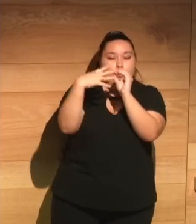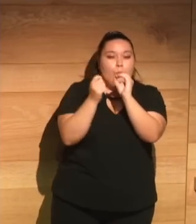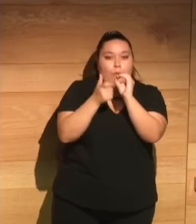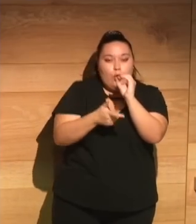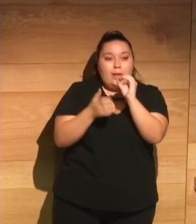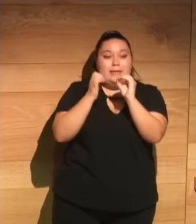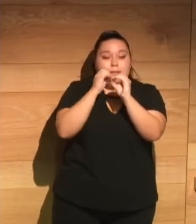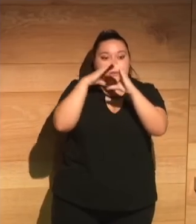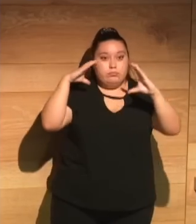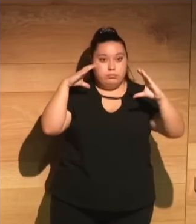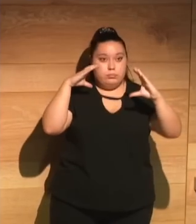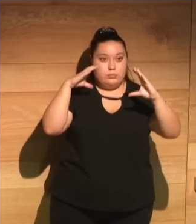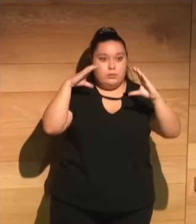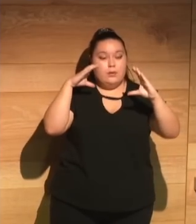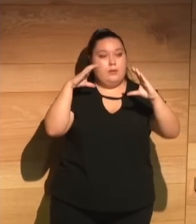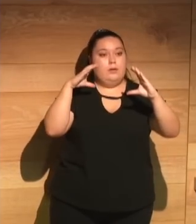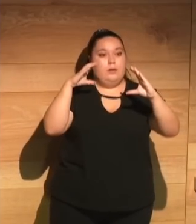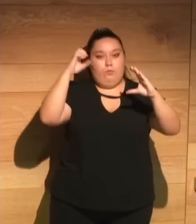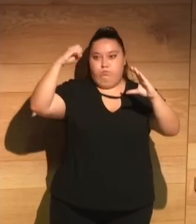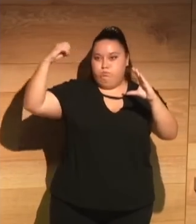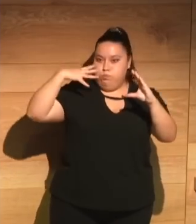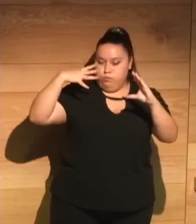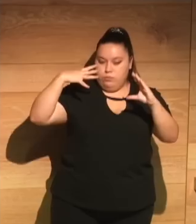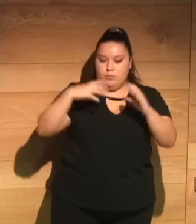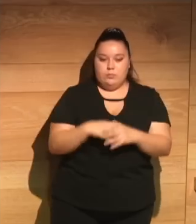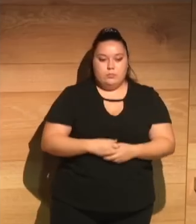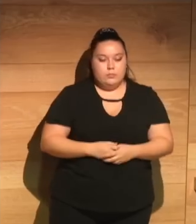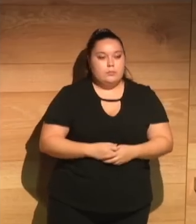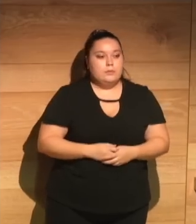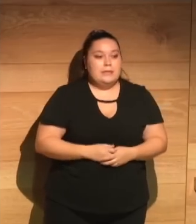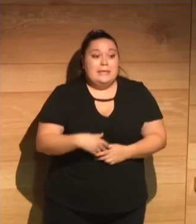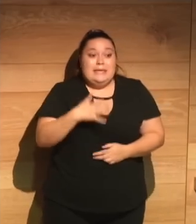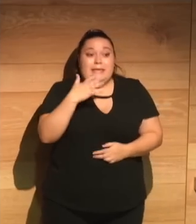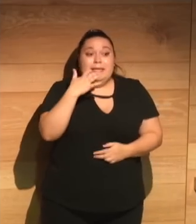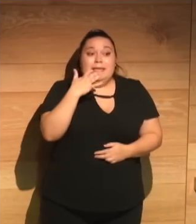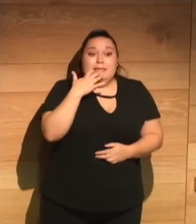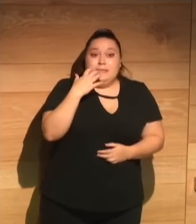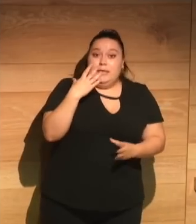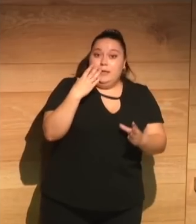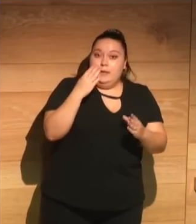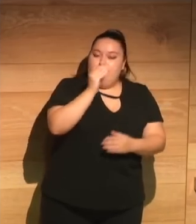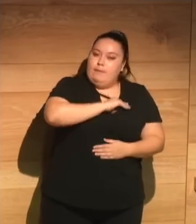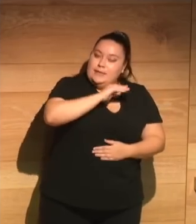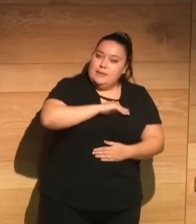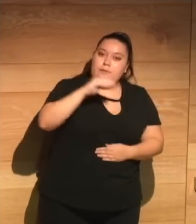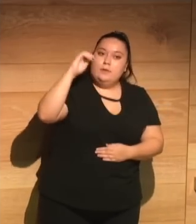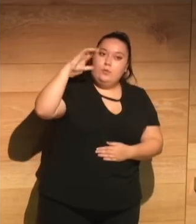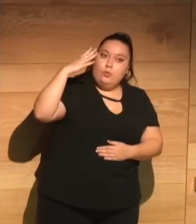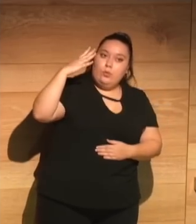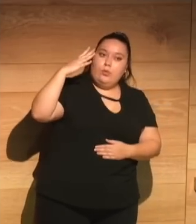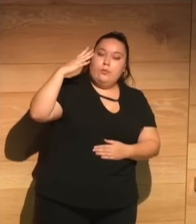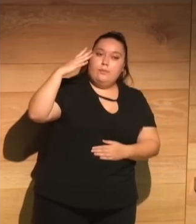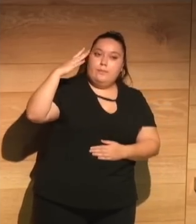luz. Poquita si luz. Lo abres a saco, entrará más cantidad de luz. ¿Qué sucede? Que si hay mucha luz fuera,